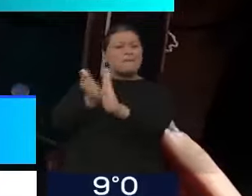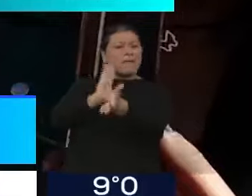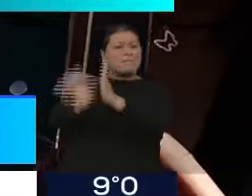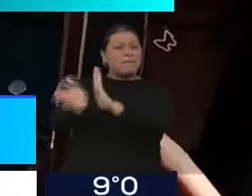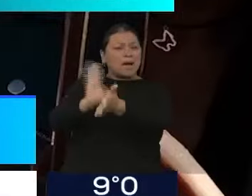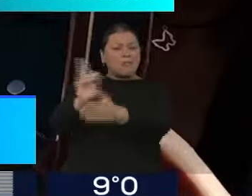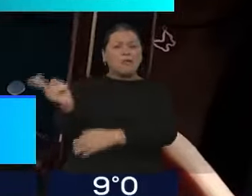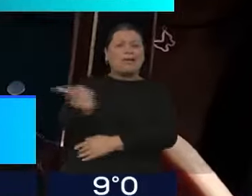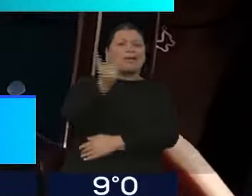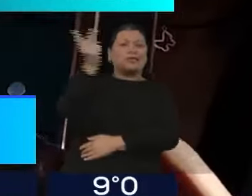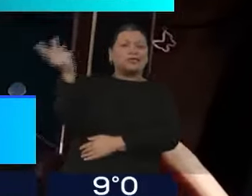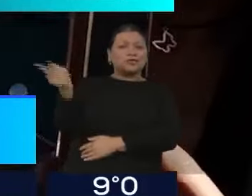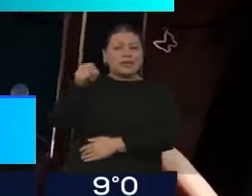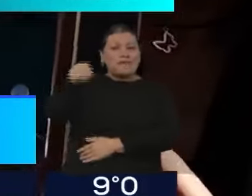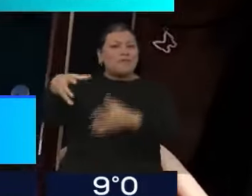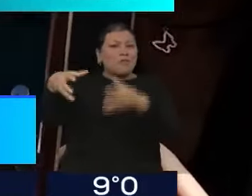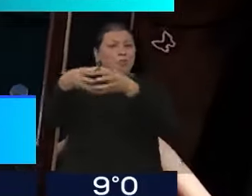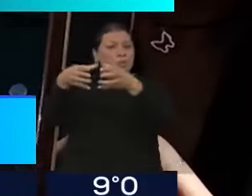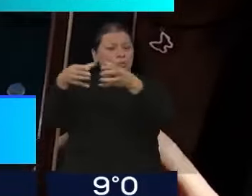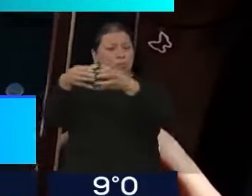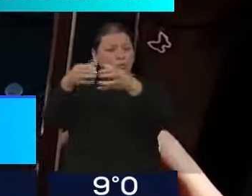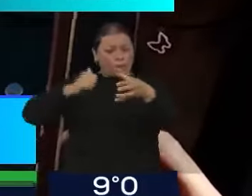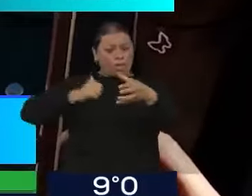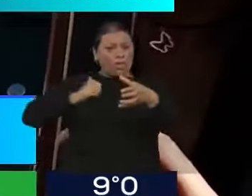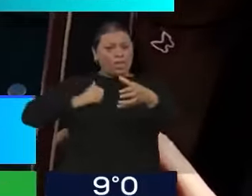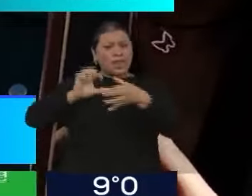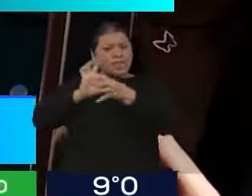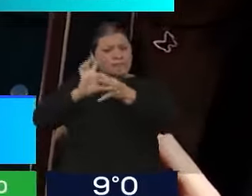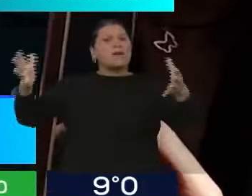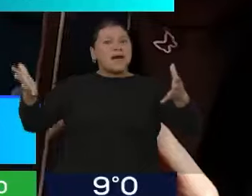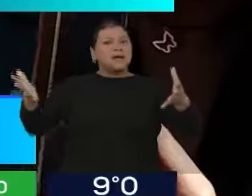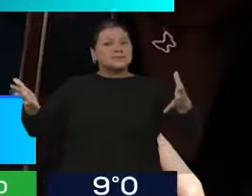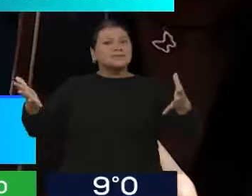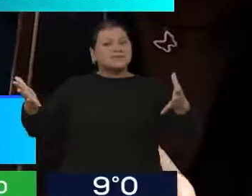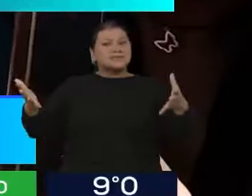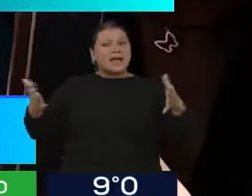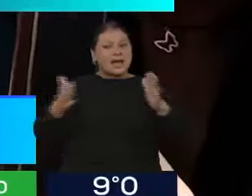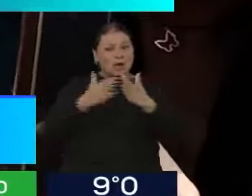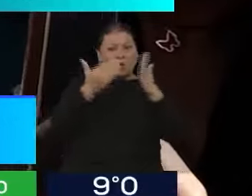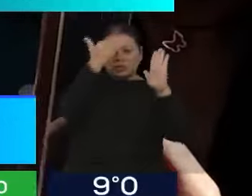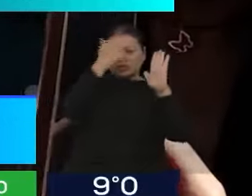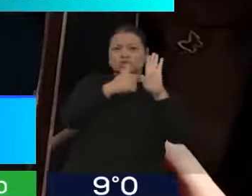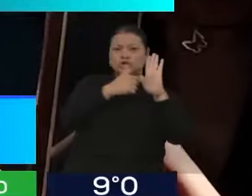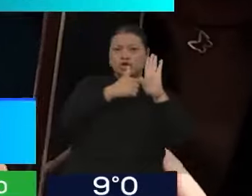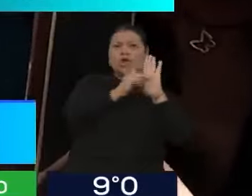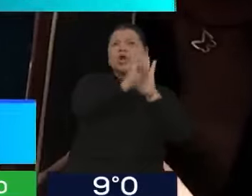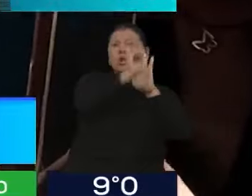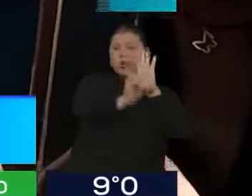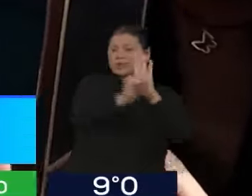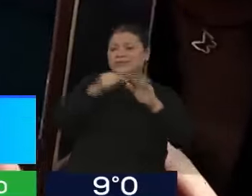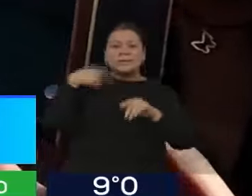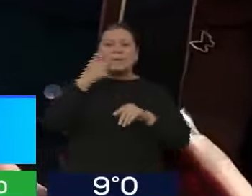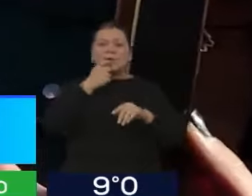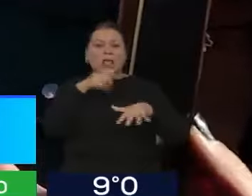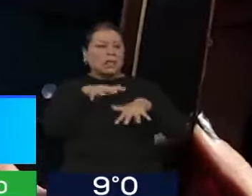hizo. Son Fuerzas Armadas de la democracia, son Fuerzas Armadas de la Constitución y son Fuerzas Armadas que están todo el tiempo presentes. Cuando hay una catástrofe,